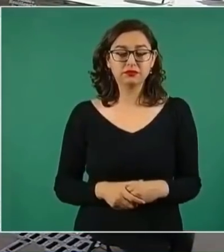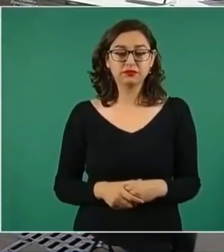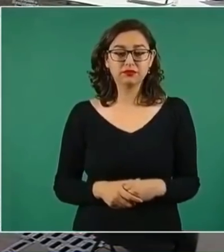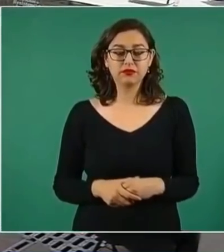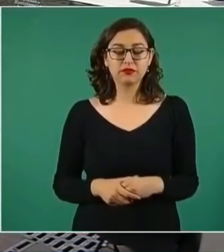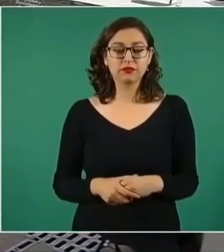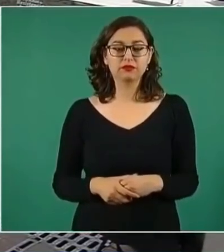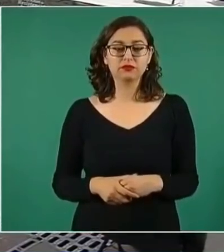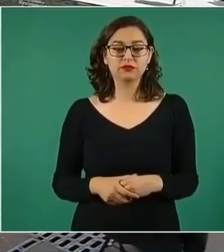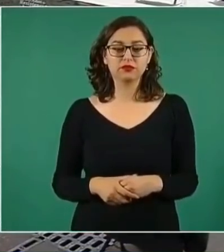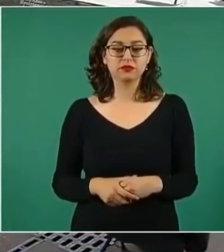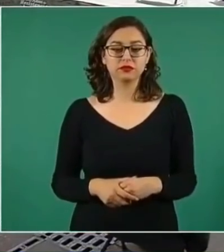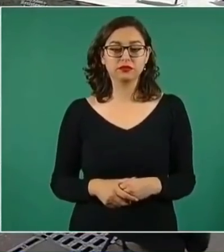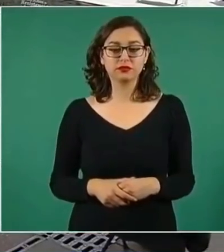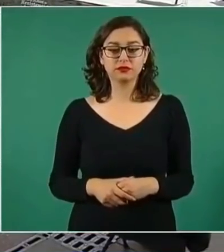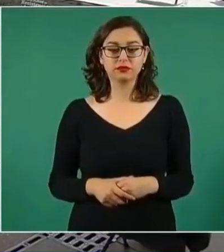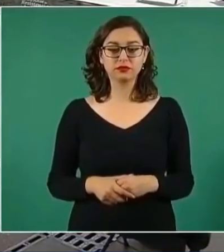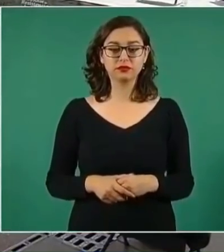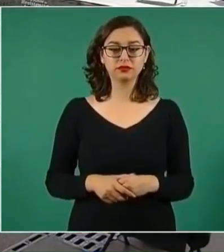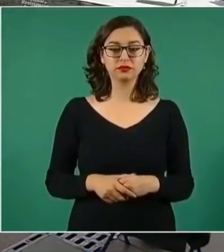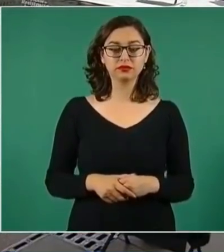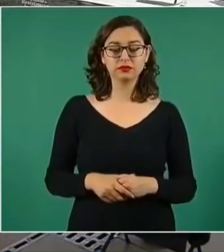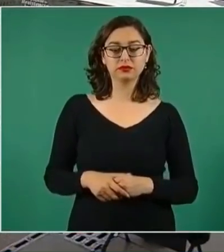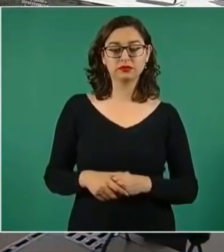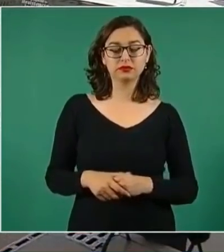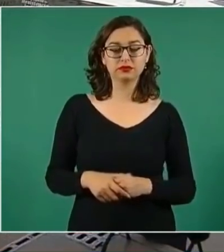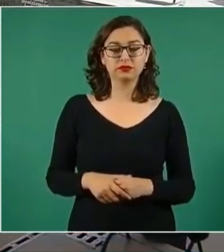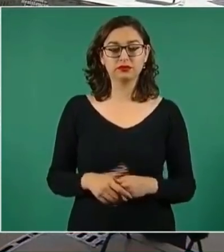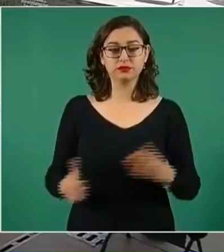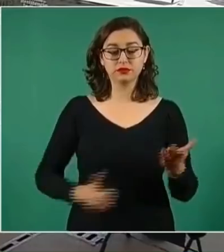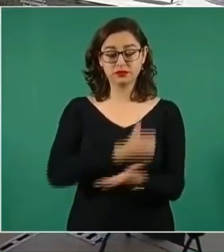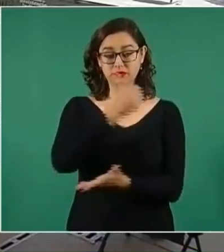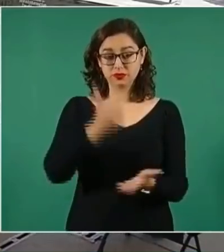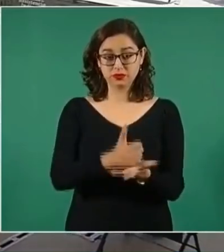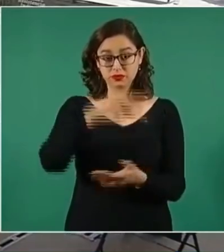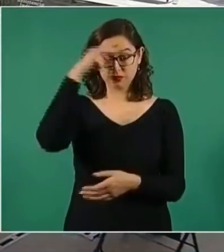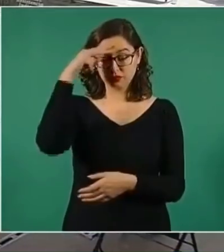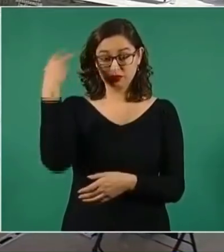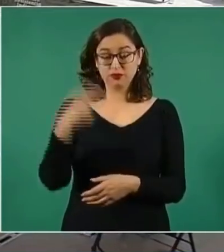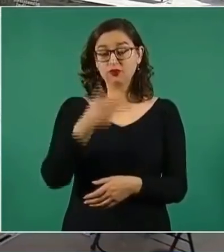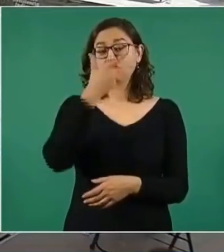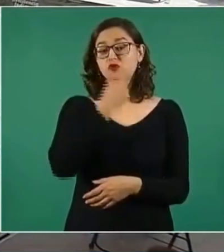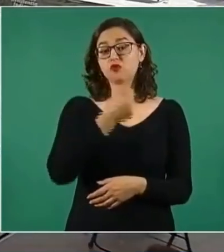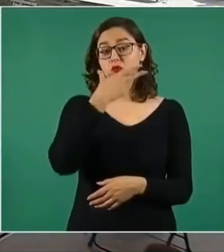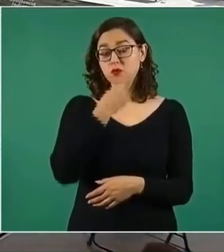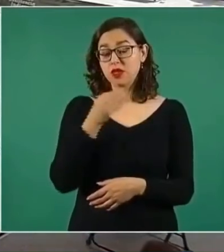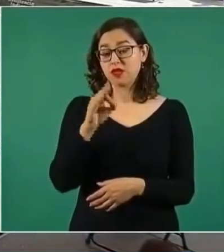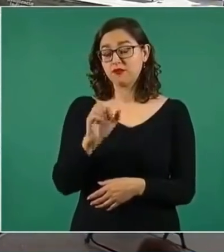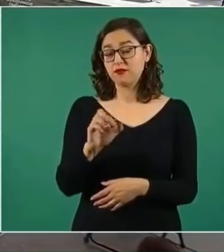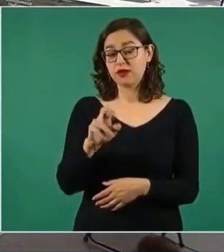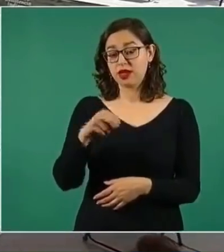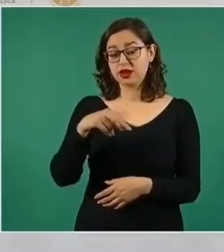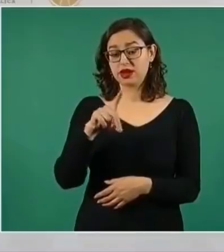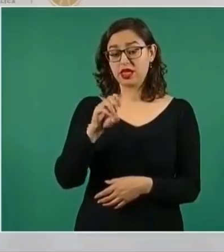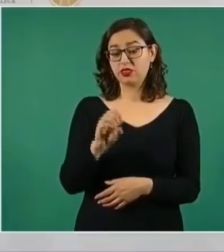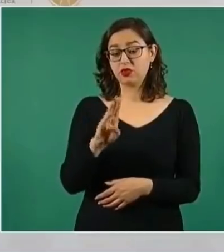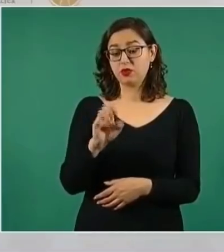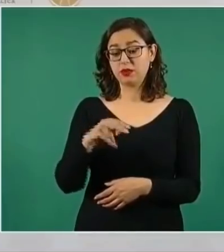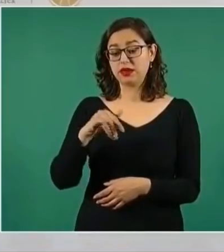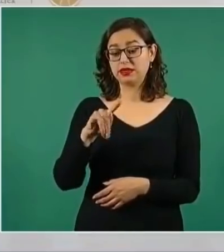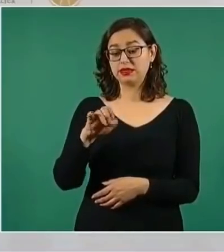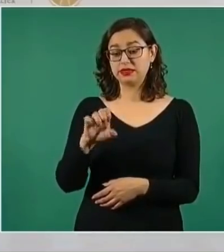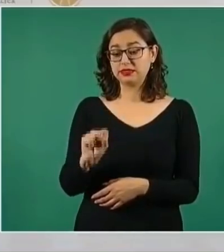En el caso de la ciudad, Fernando Benítez sostiene que a los